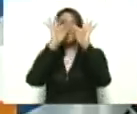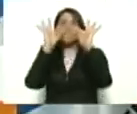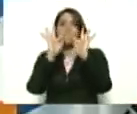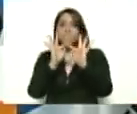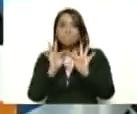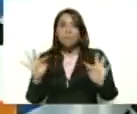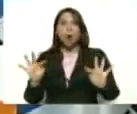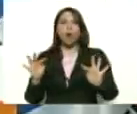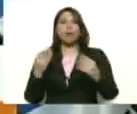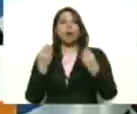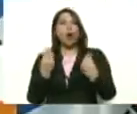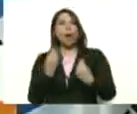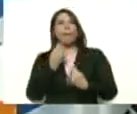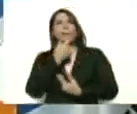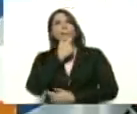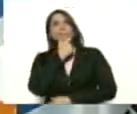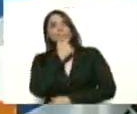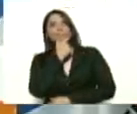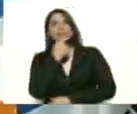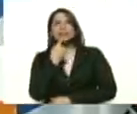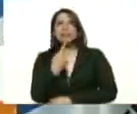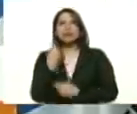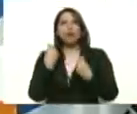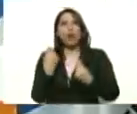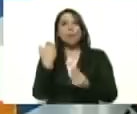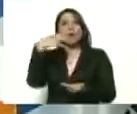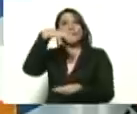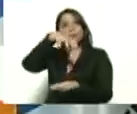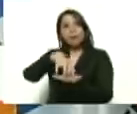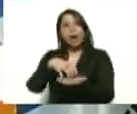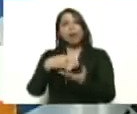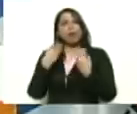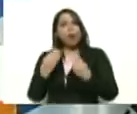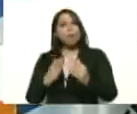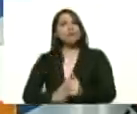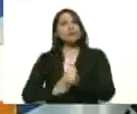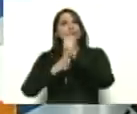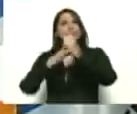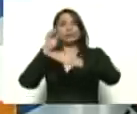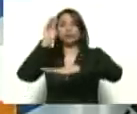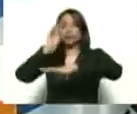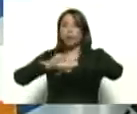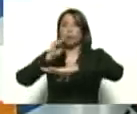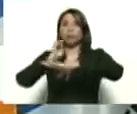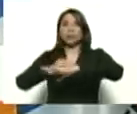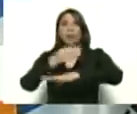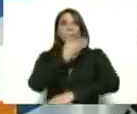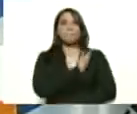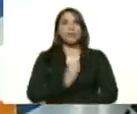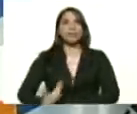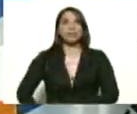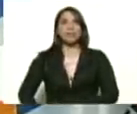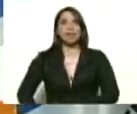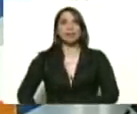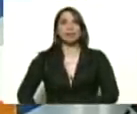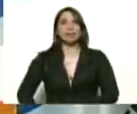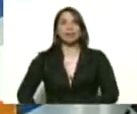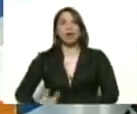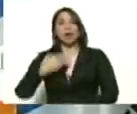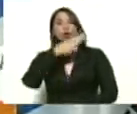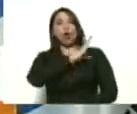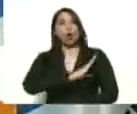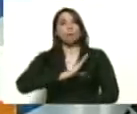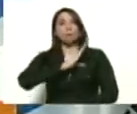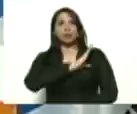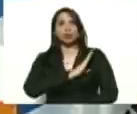vamos a decirlo así, de Estado, como lo ha liderado, como lo ha solicitado el presidente de la República y la Comisión